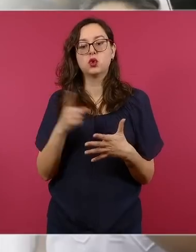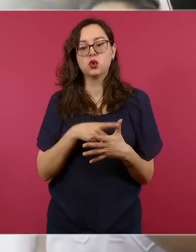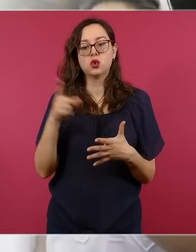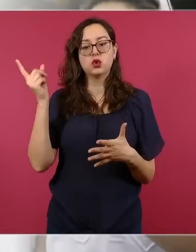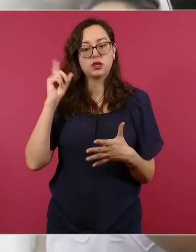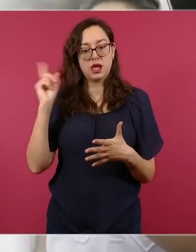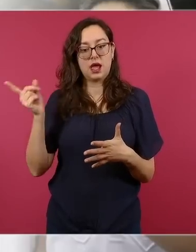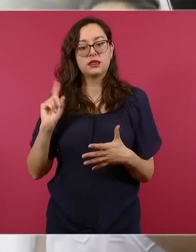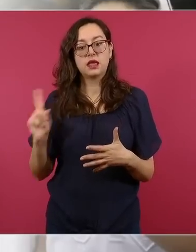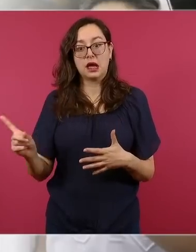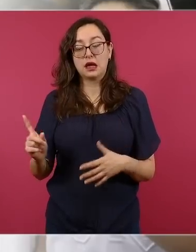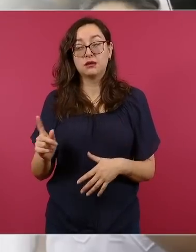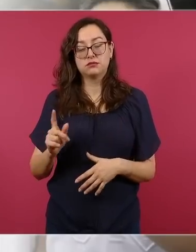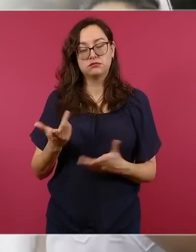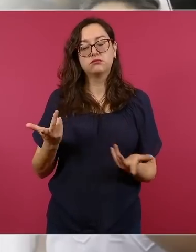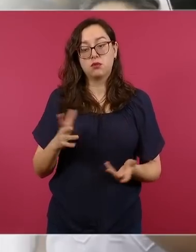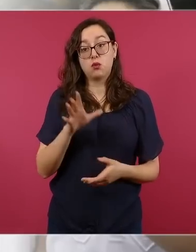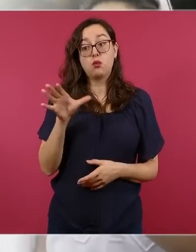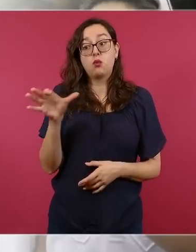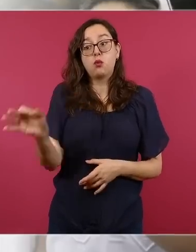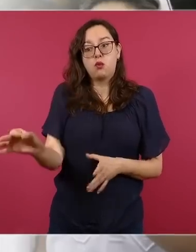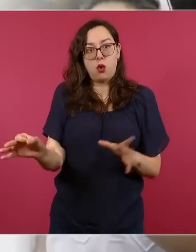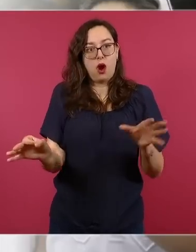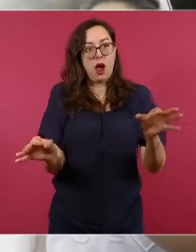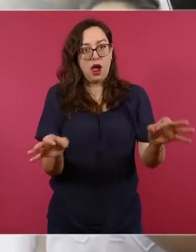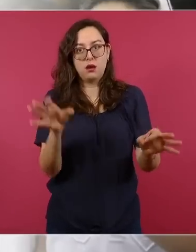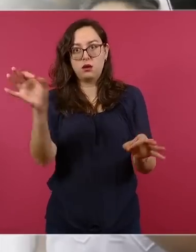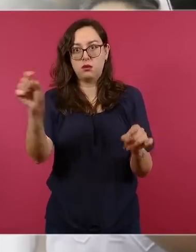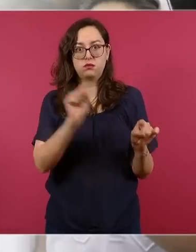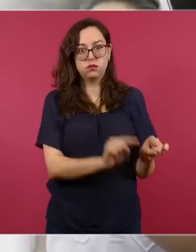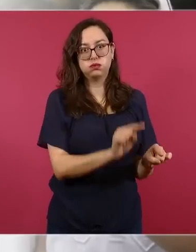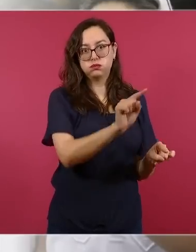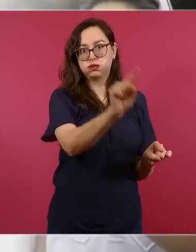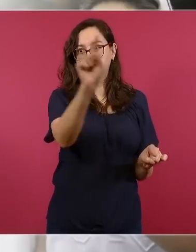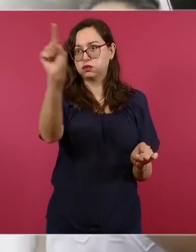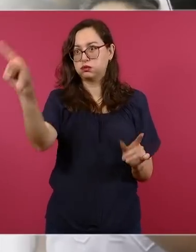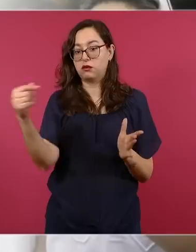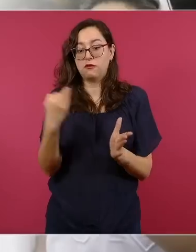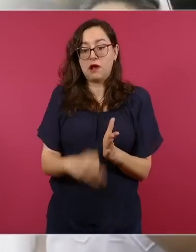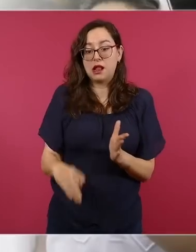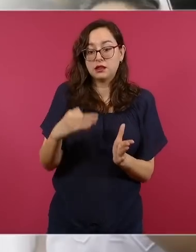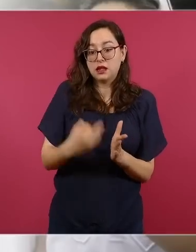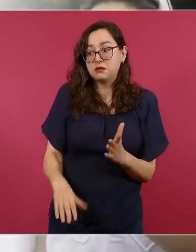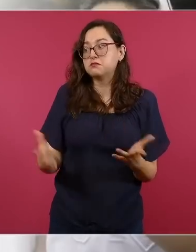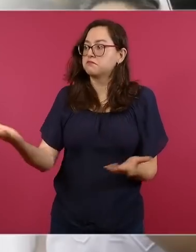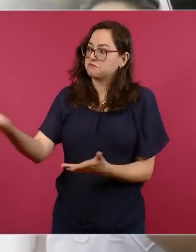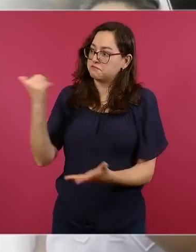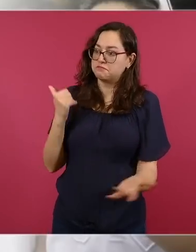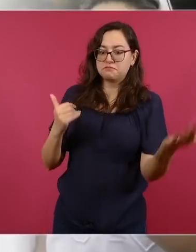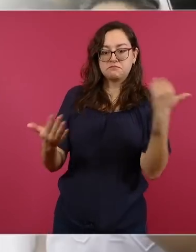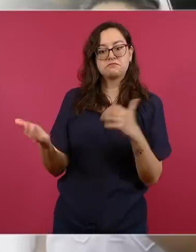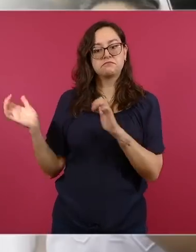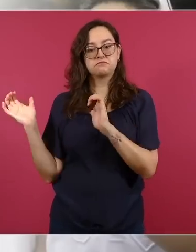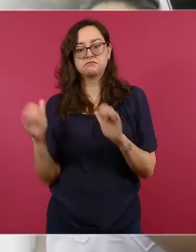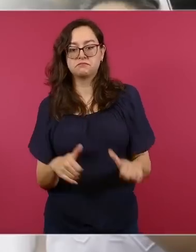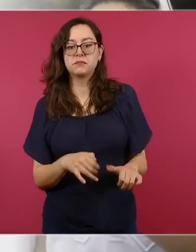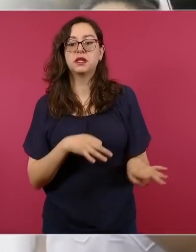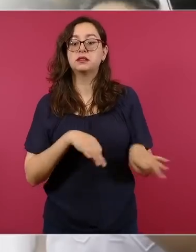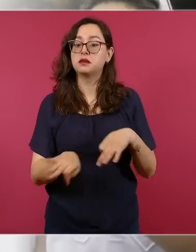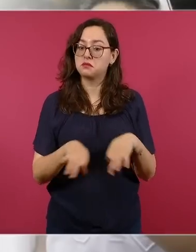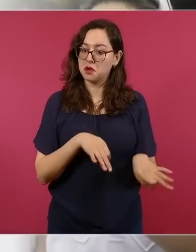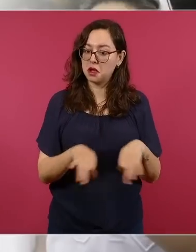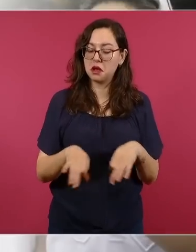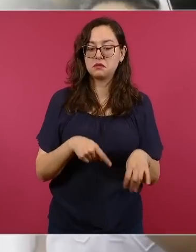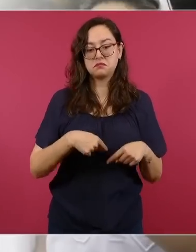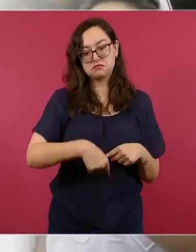Zacatecas. Entonces, pues hacer ese llamado a enfermeras, enfermeros que quieran sumarse a el IMSS Bienestar en esta